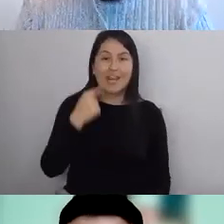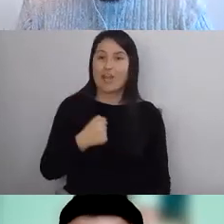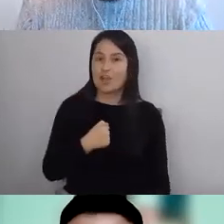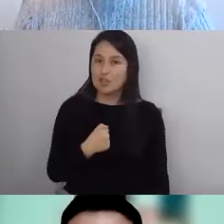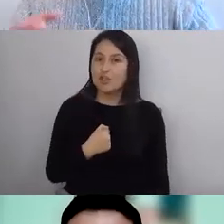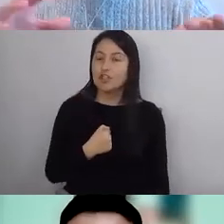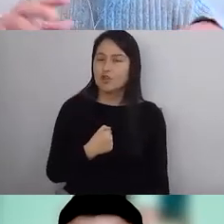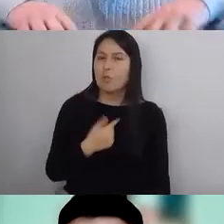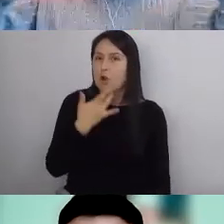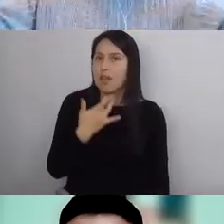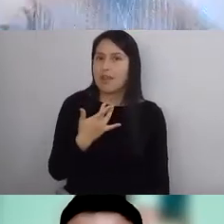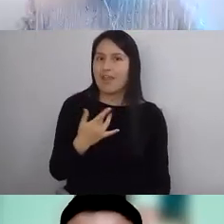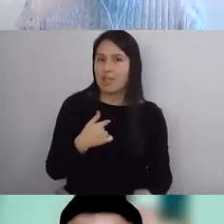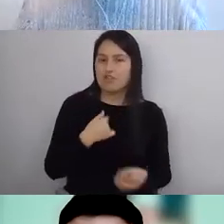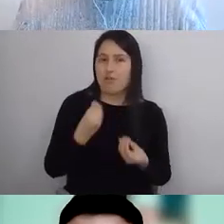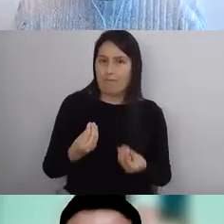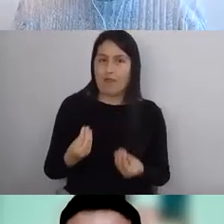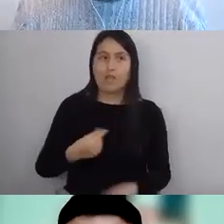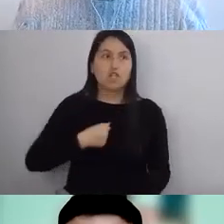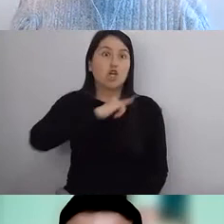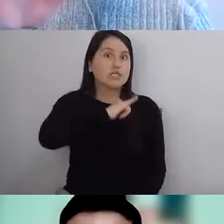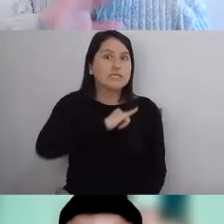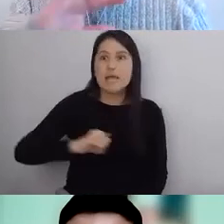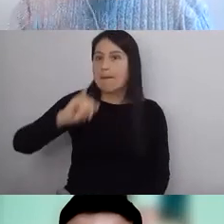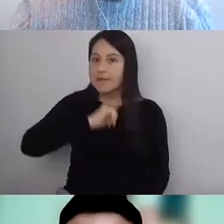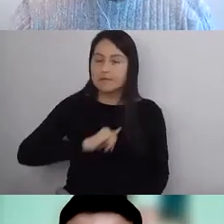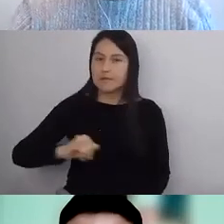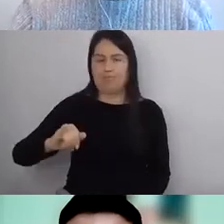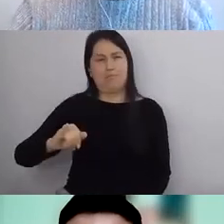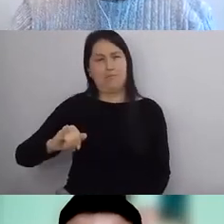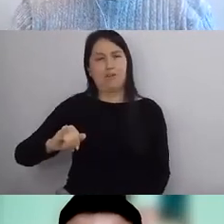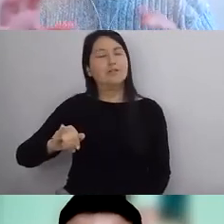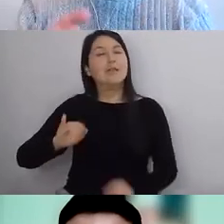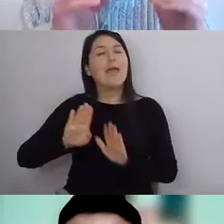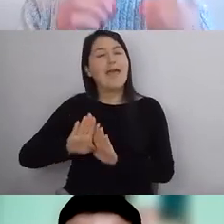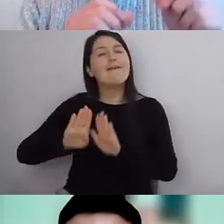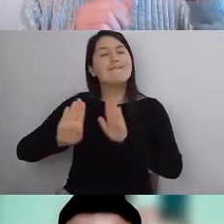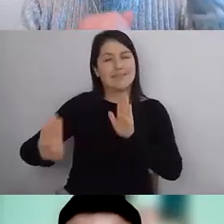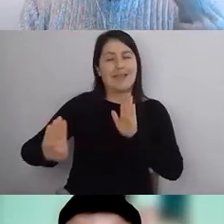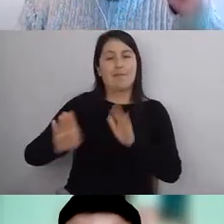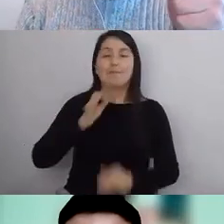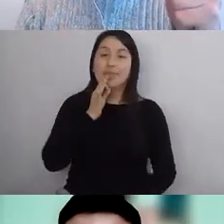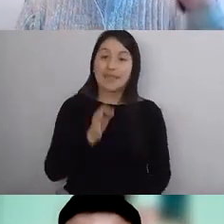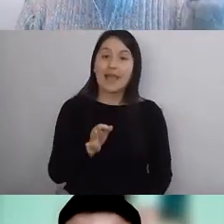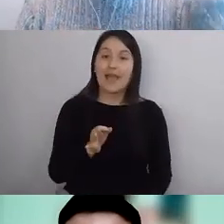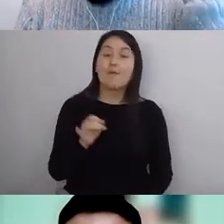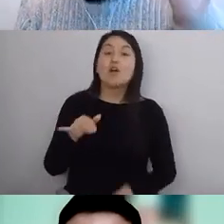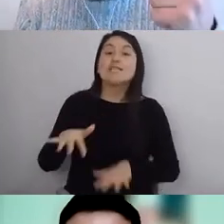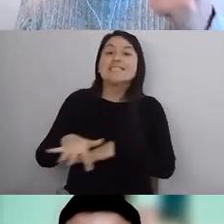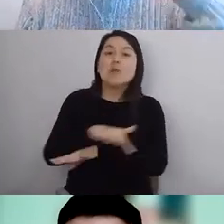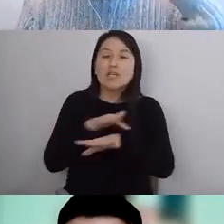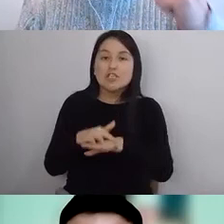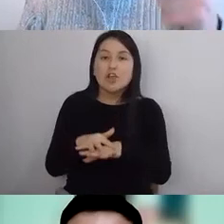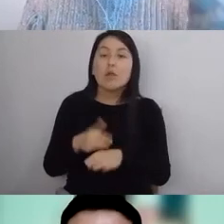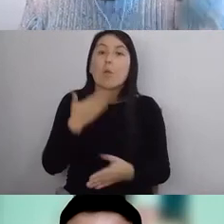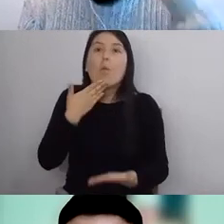soy bueno, sino que me dice, yo siempre soy bueno, ¿ya? Entonces, evitemos esas ambigüedades. Hablemos de situaciones,